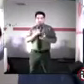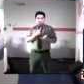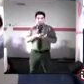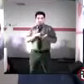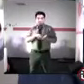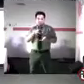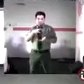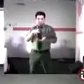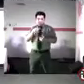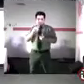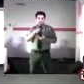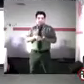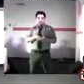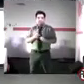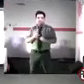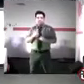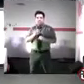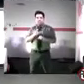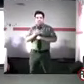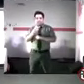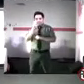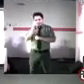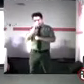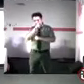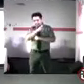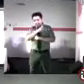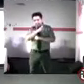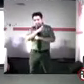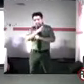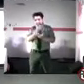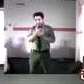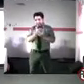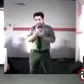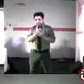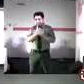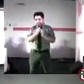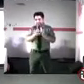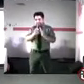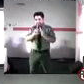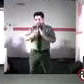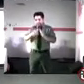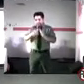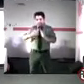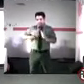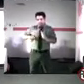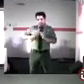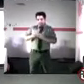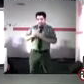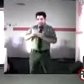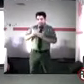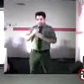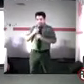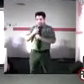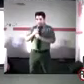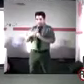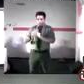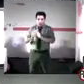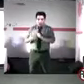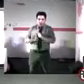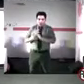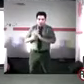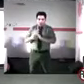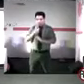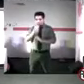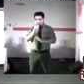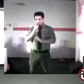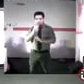Ahorita la mayor dificultad es que, de acuerdo a los… primero el gobierno pasado obstruye, como llega ahora,